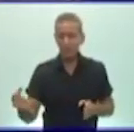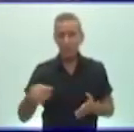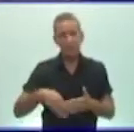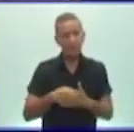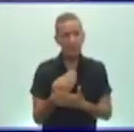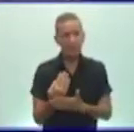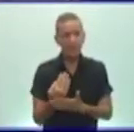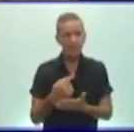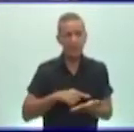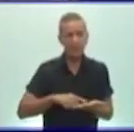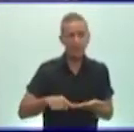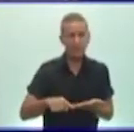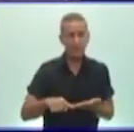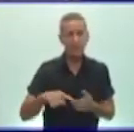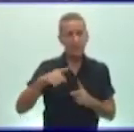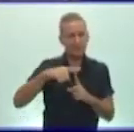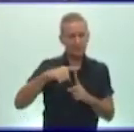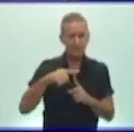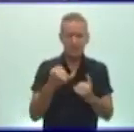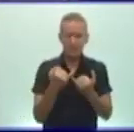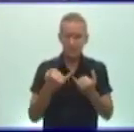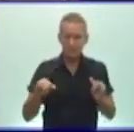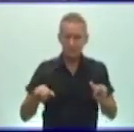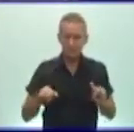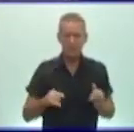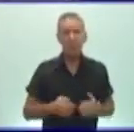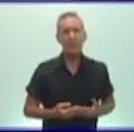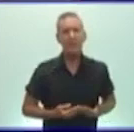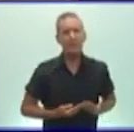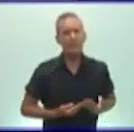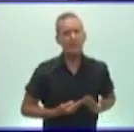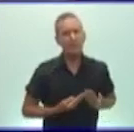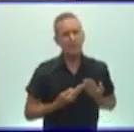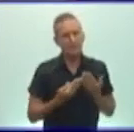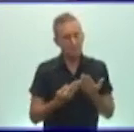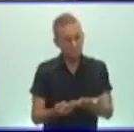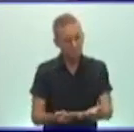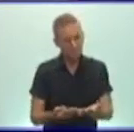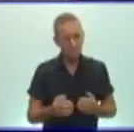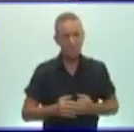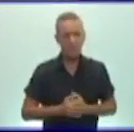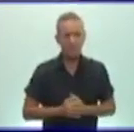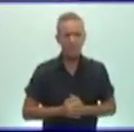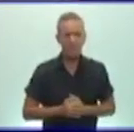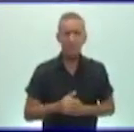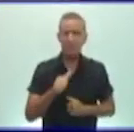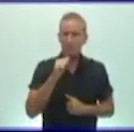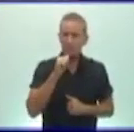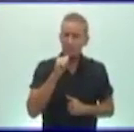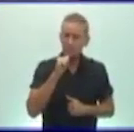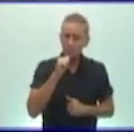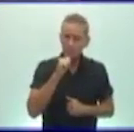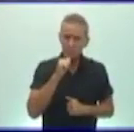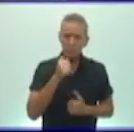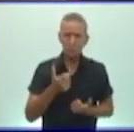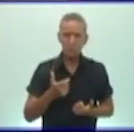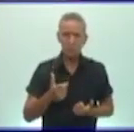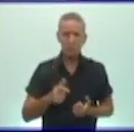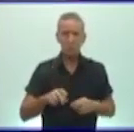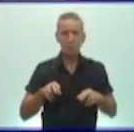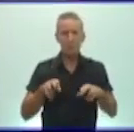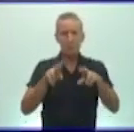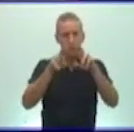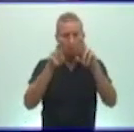las actividades independientes que les hemos orientado. Recuerde, de existir alguna duda o inquietud, pueden